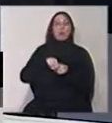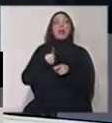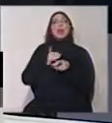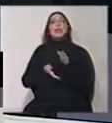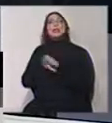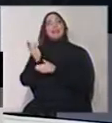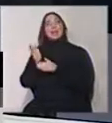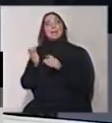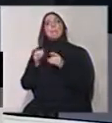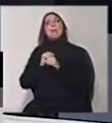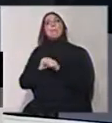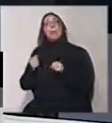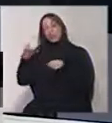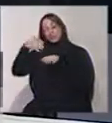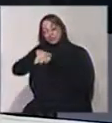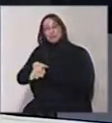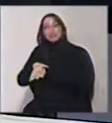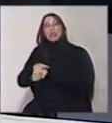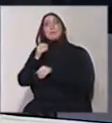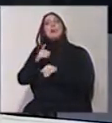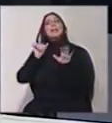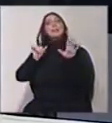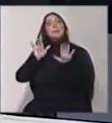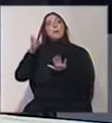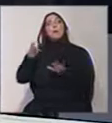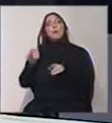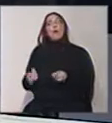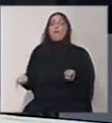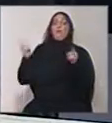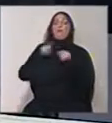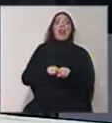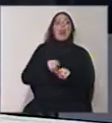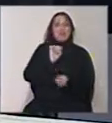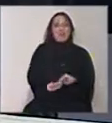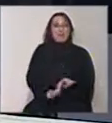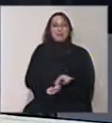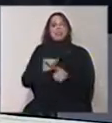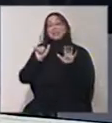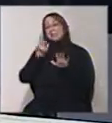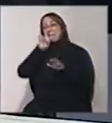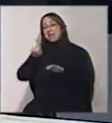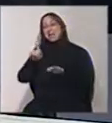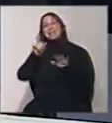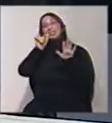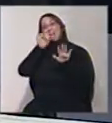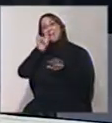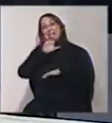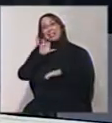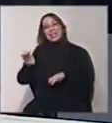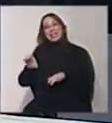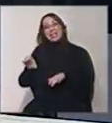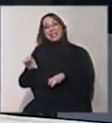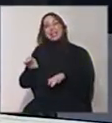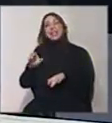términos de poder reinsertarse, porque el 65% vuelve a reincidir. Y de esos 6.000 o 6.500 que salen, por lo tanto,